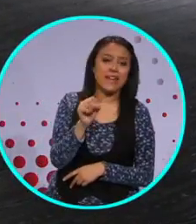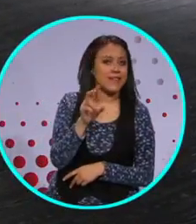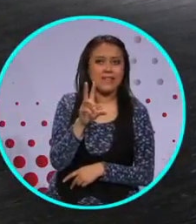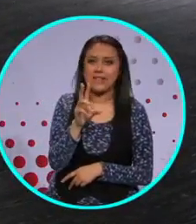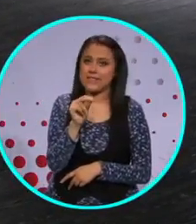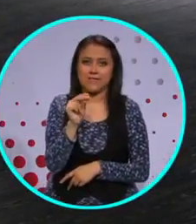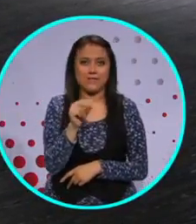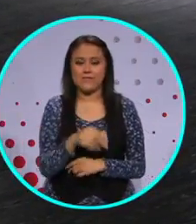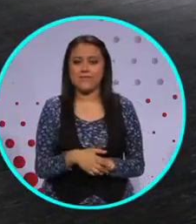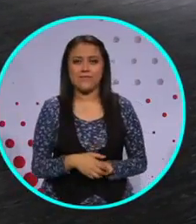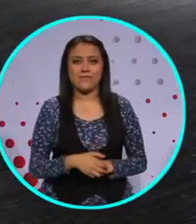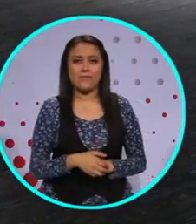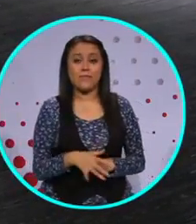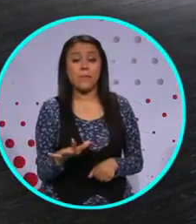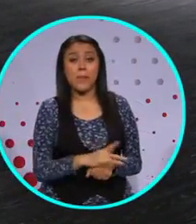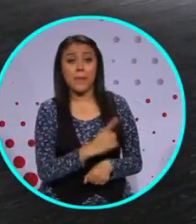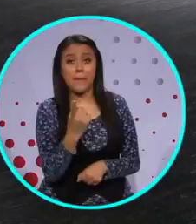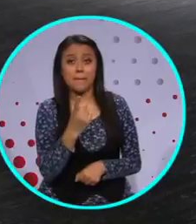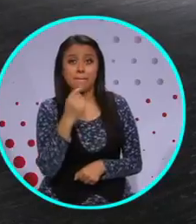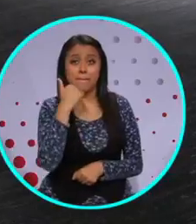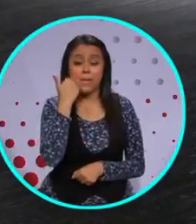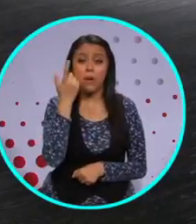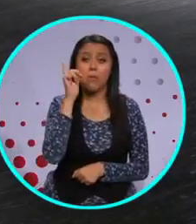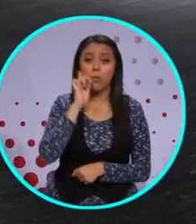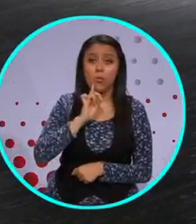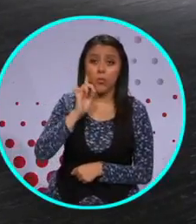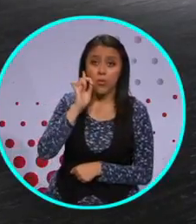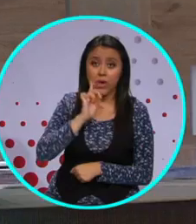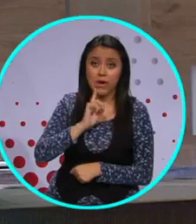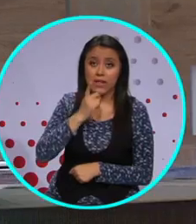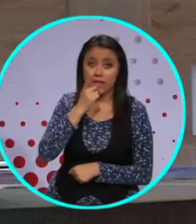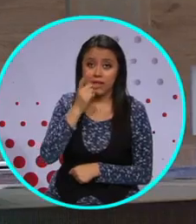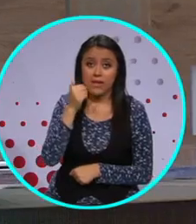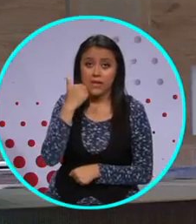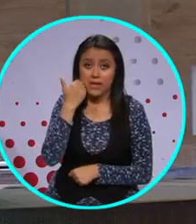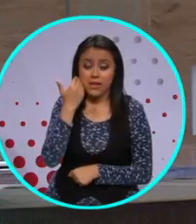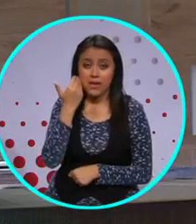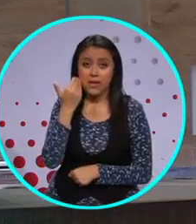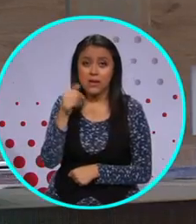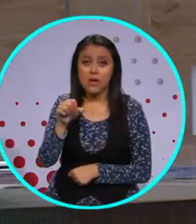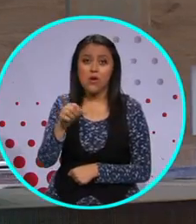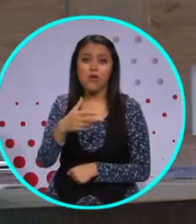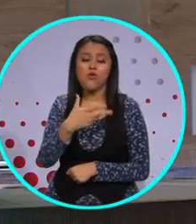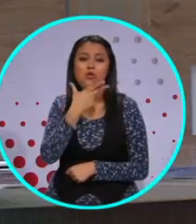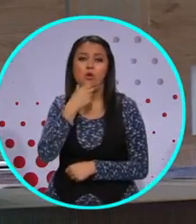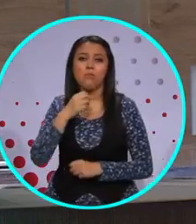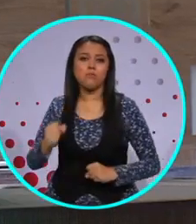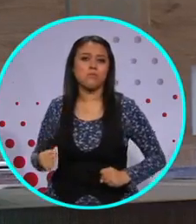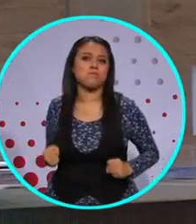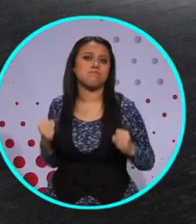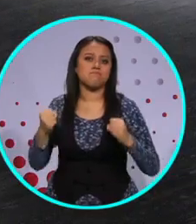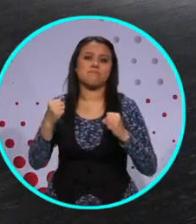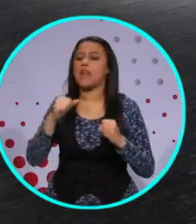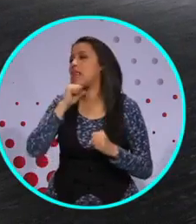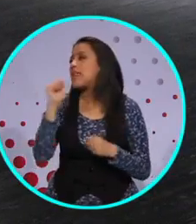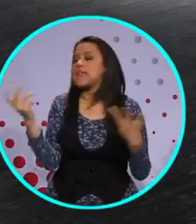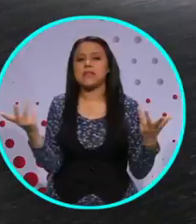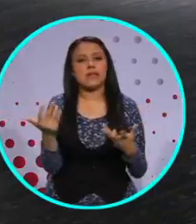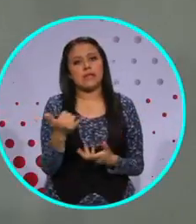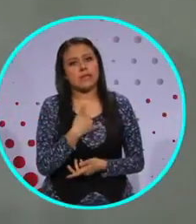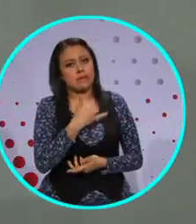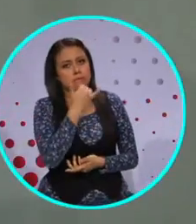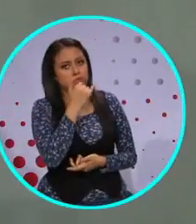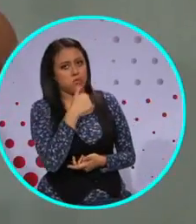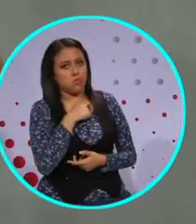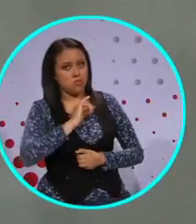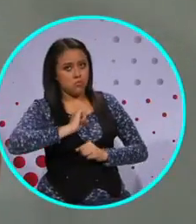ir porque claramente te dice la señora amablemente el empuje es jesus para un hombre que existen y un esfuerzo este señor es que si uno